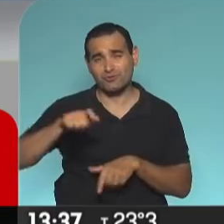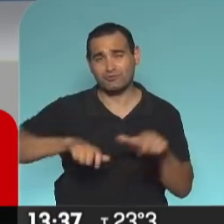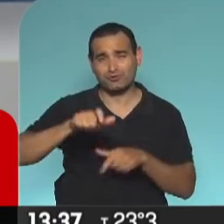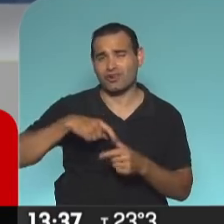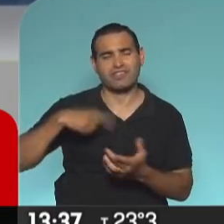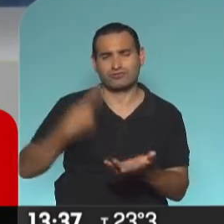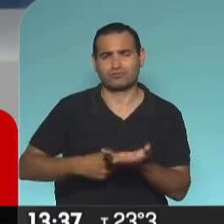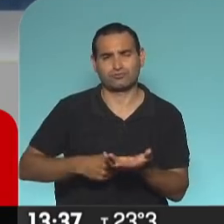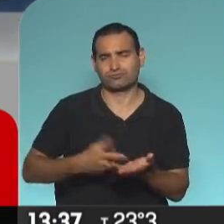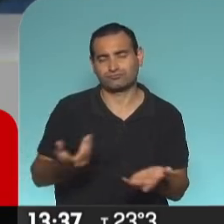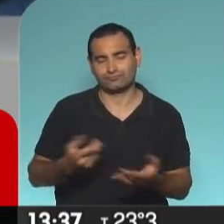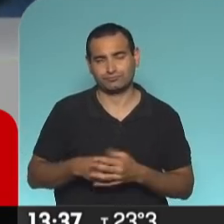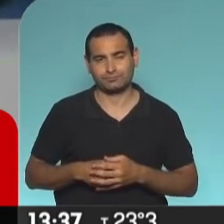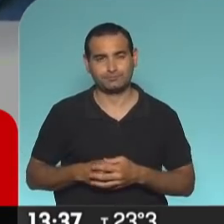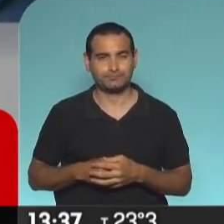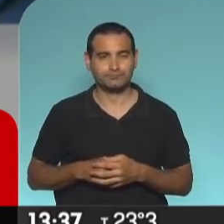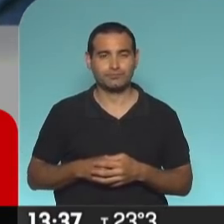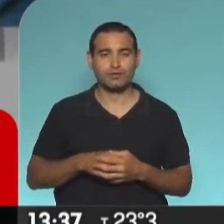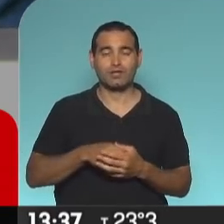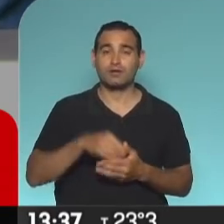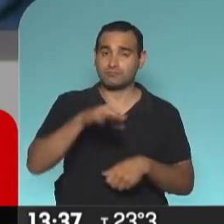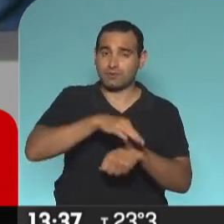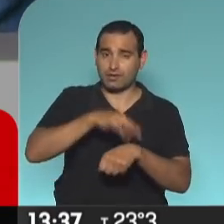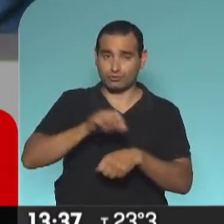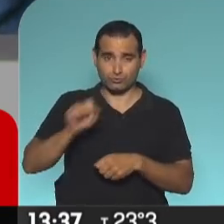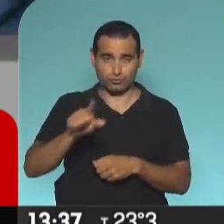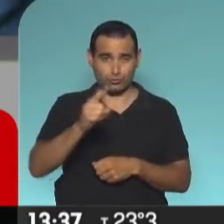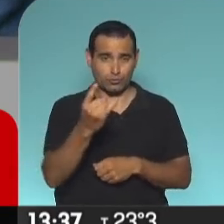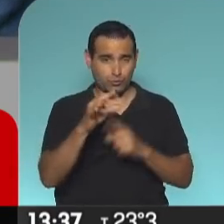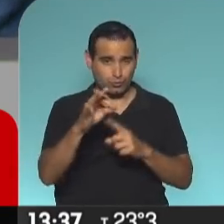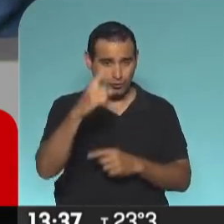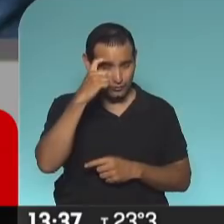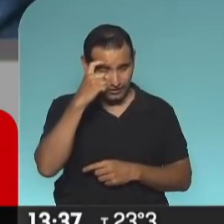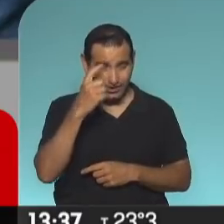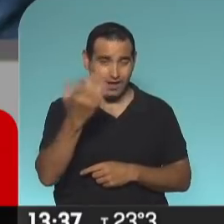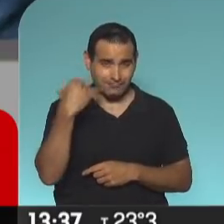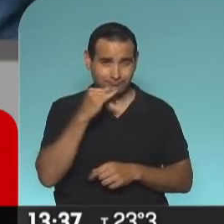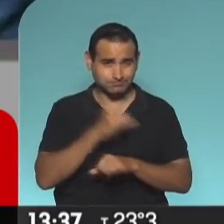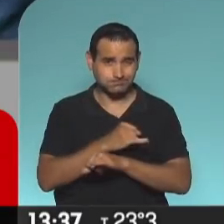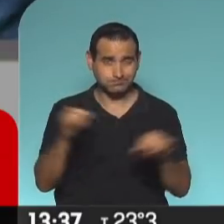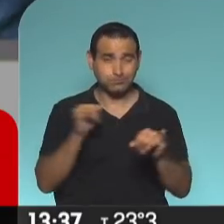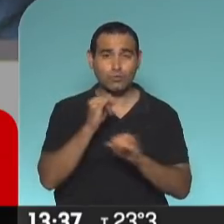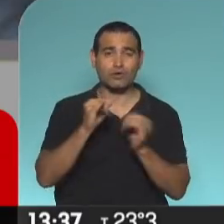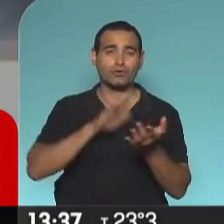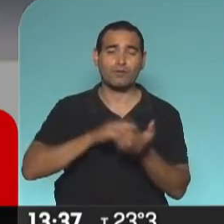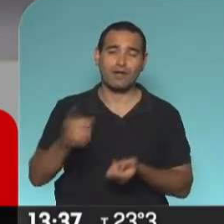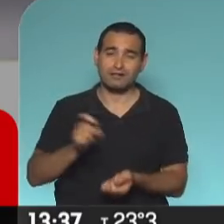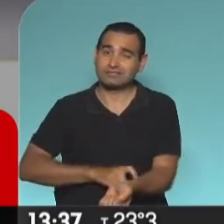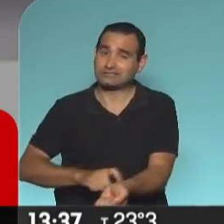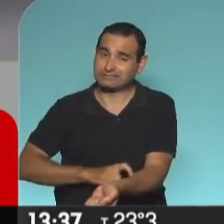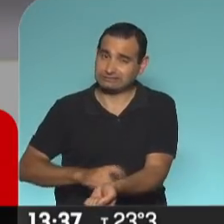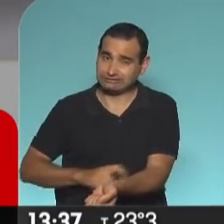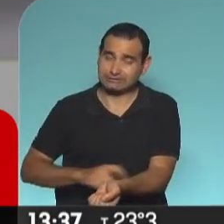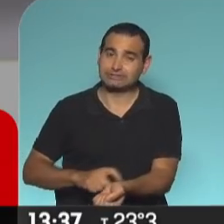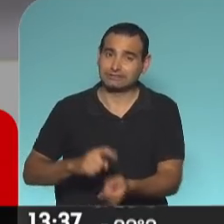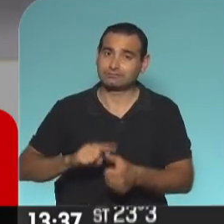creyendo que era lo mejor y al final no lo era. El propio Luque lo había dado justamente a conocer de una u otra manera cuando se refirió a las adicciones, ¿no? En ese